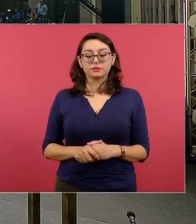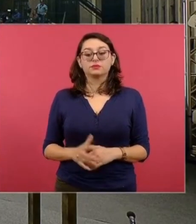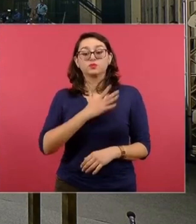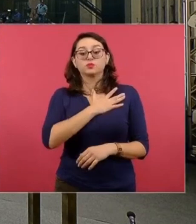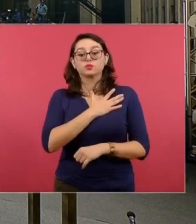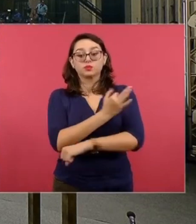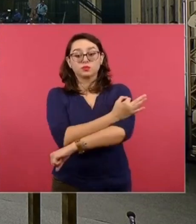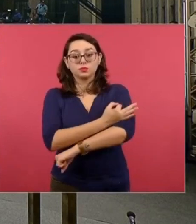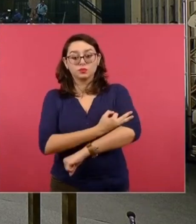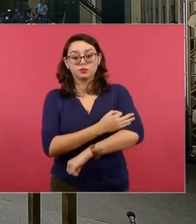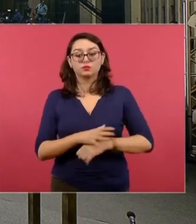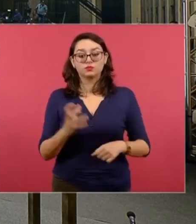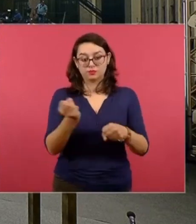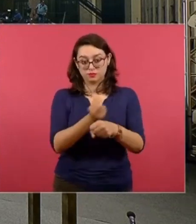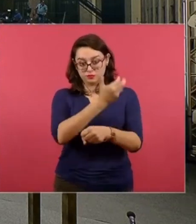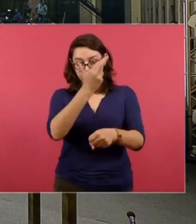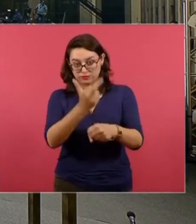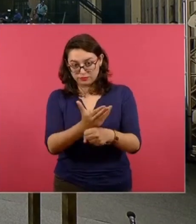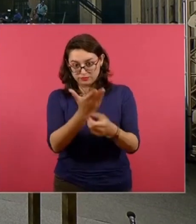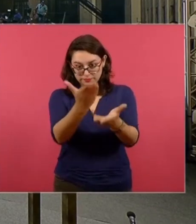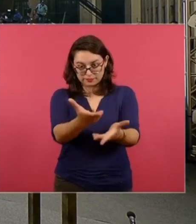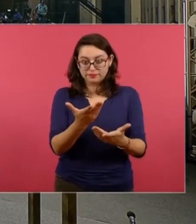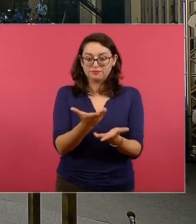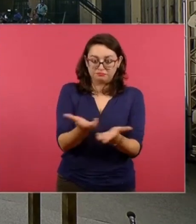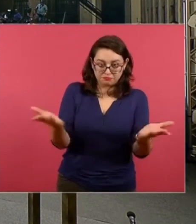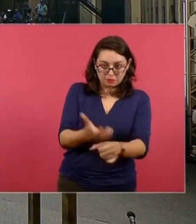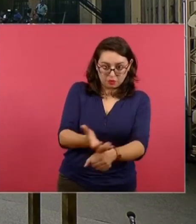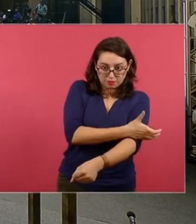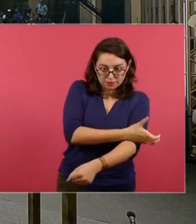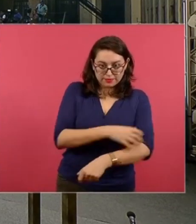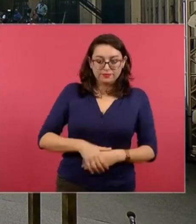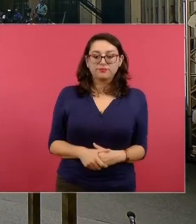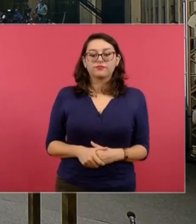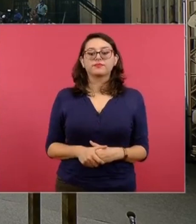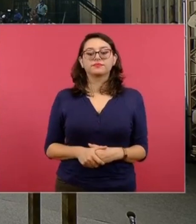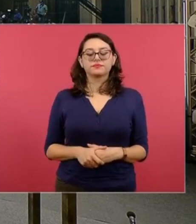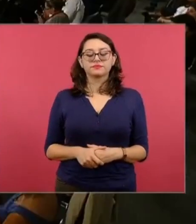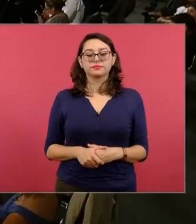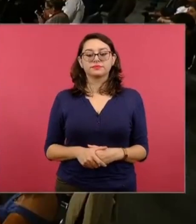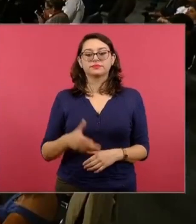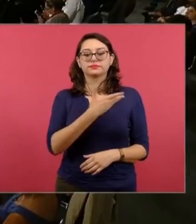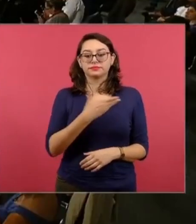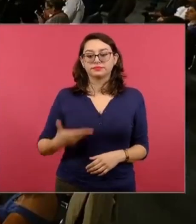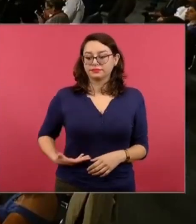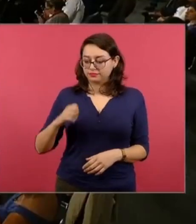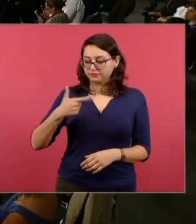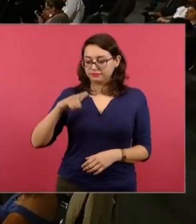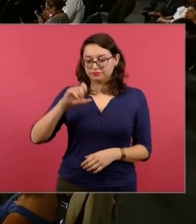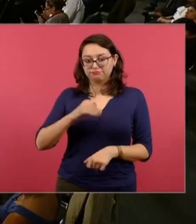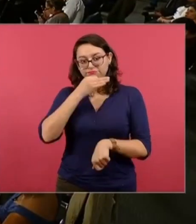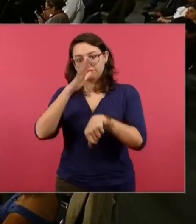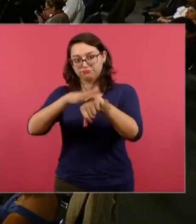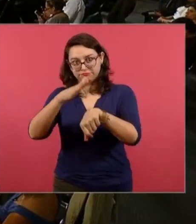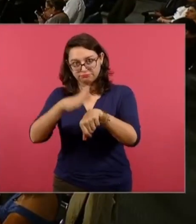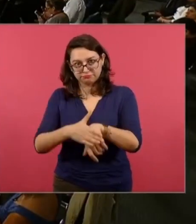Muy buenas tardes, secretaria Leticia Ramírez, funcionarios. Saludamos con mucho respeto al presidente Andrés Manuel López Obrador. Gracias por